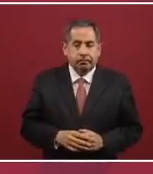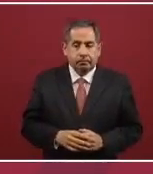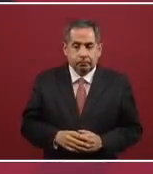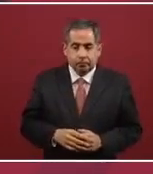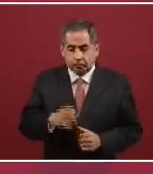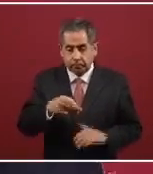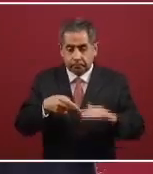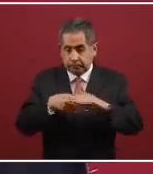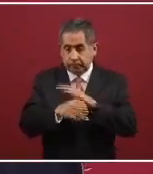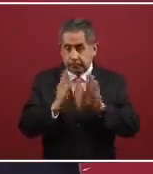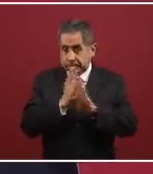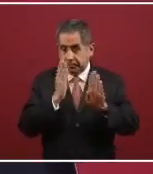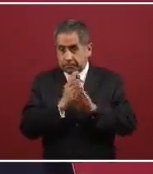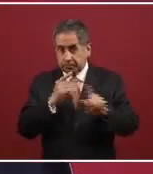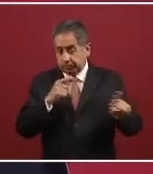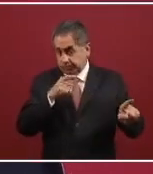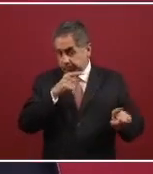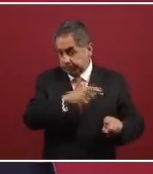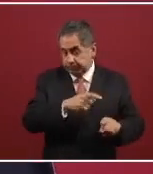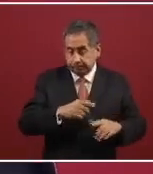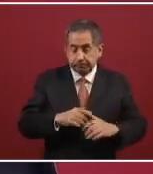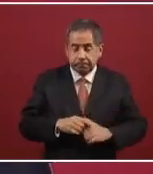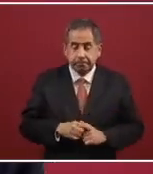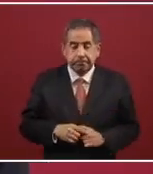el Metrobús,